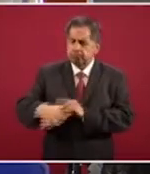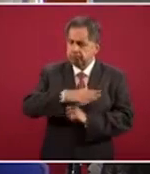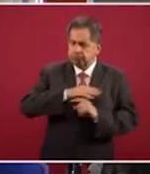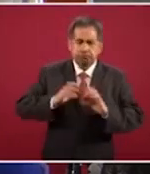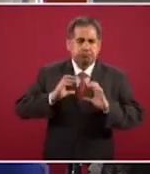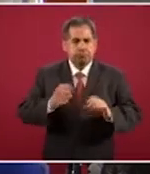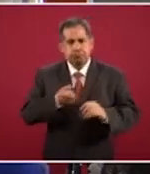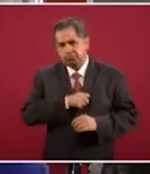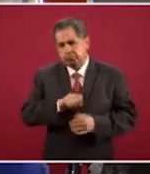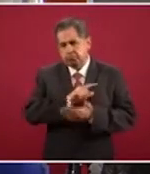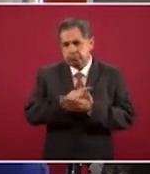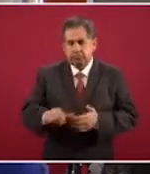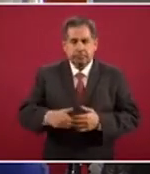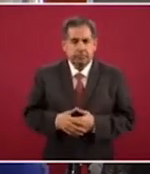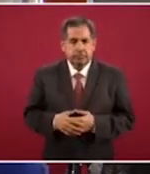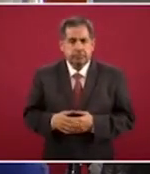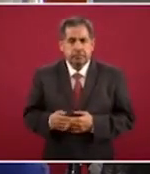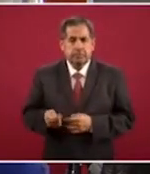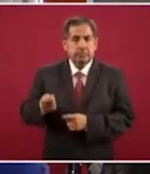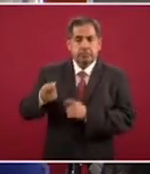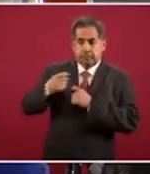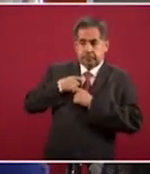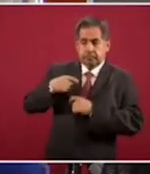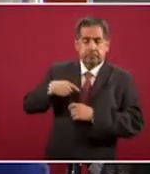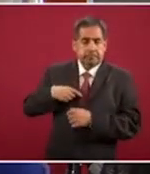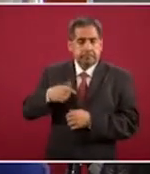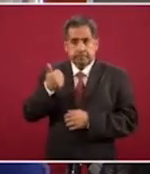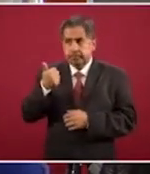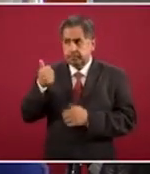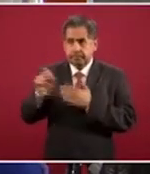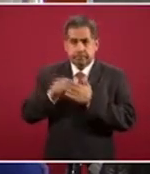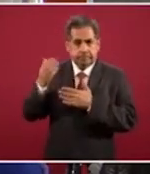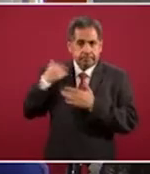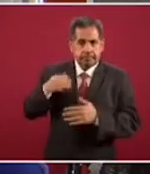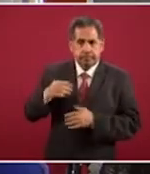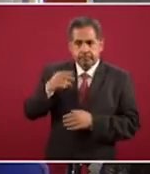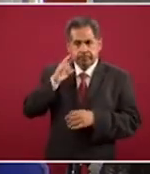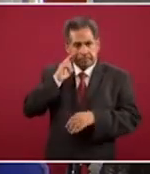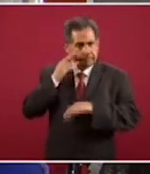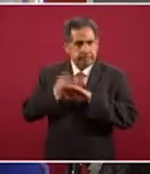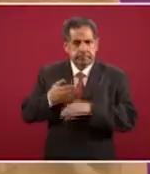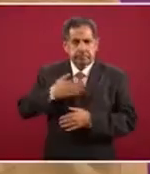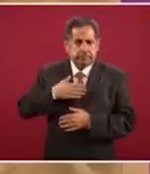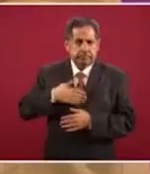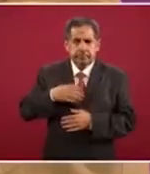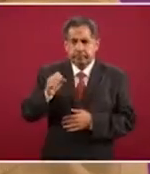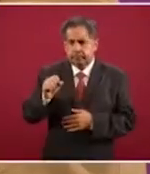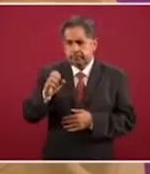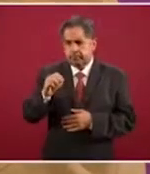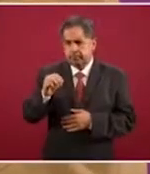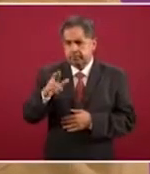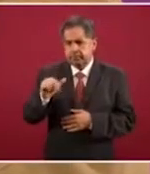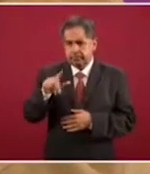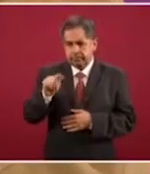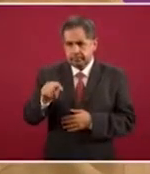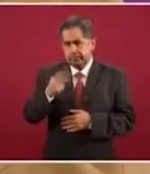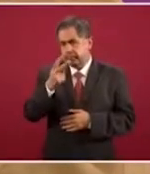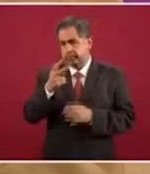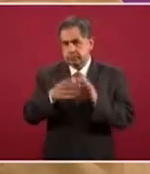Desde que llegamos a Semarnat, hace 6 meses, hemos mantenido dos principios que creo que es importante compartir con